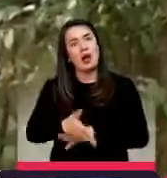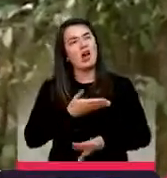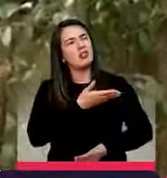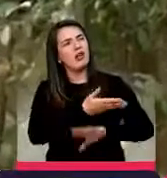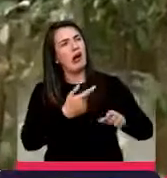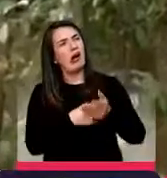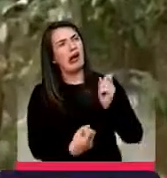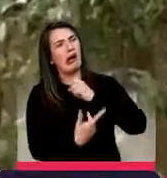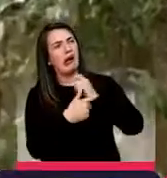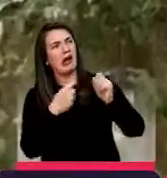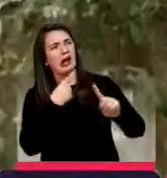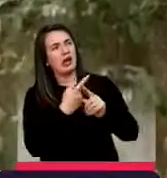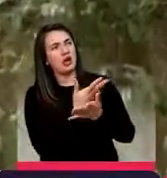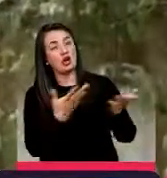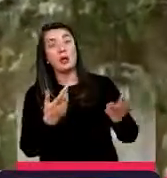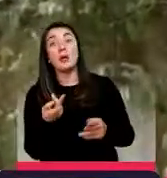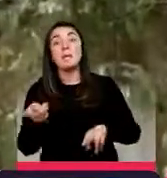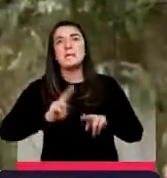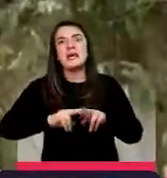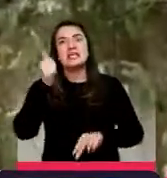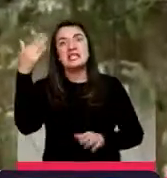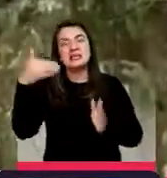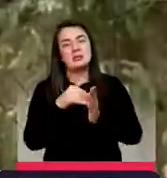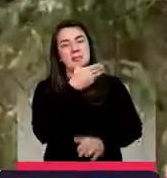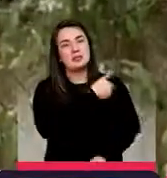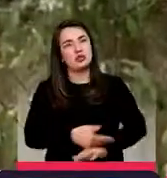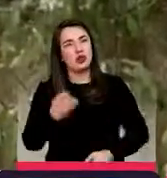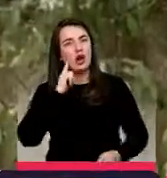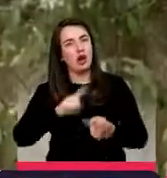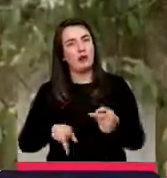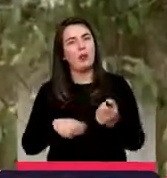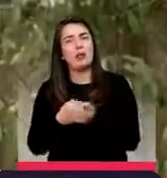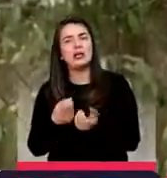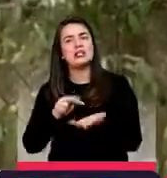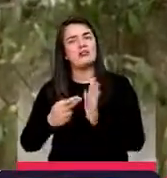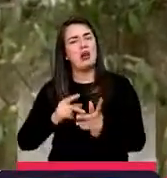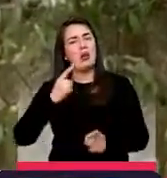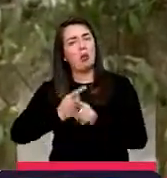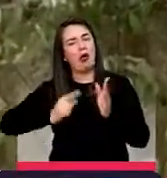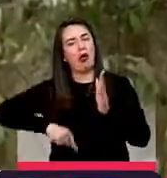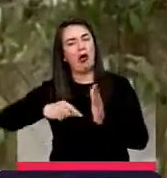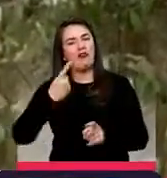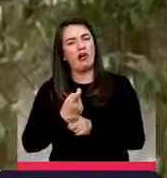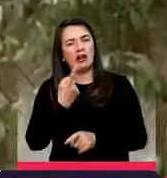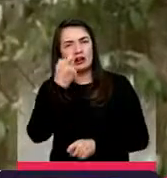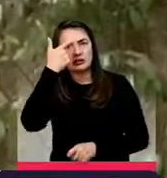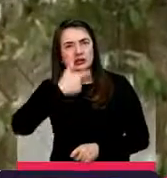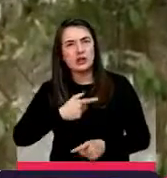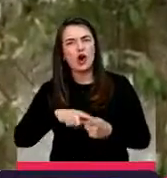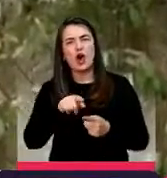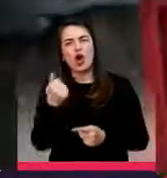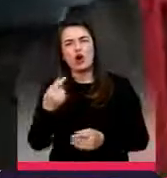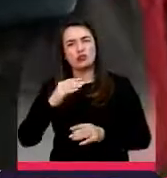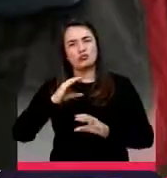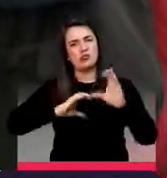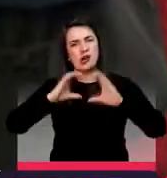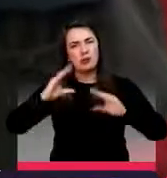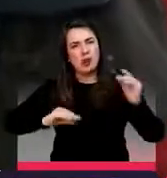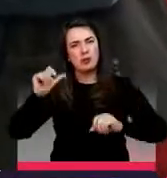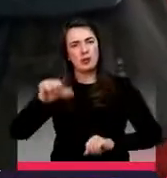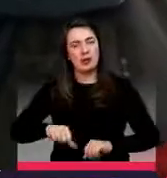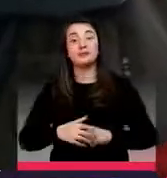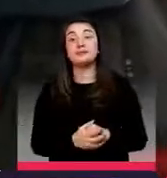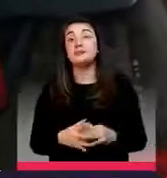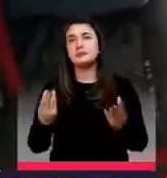que ascendían a más de 10 mil millones de pesos por supuestos incumplimientos y un supuesto desequilibrio económico. Según la